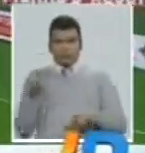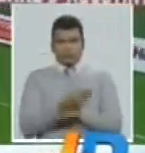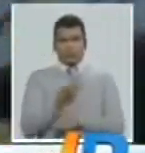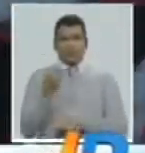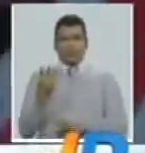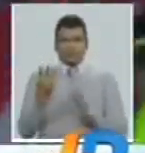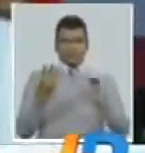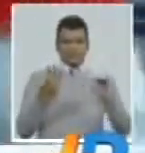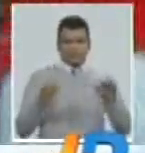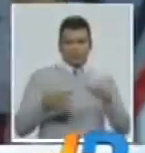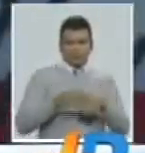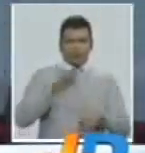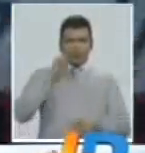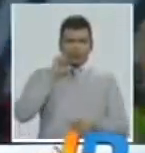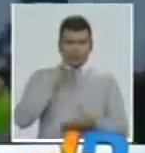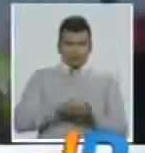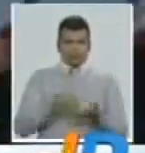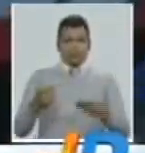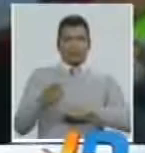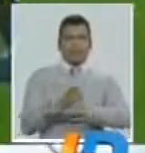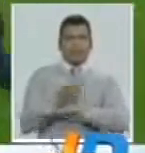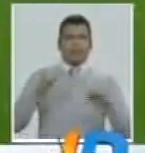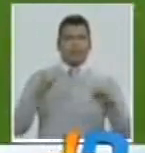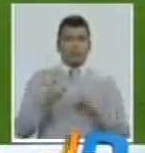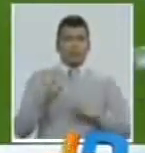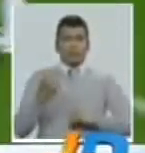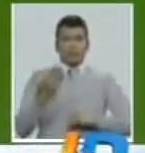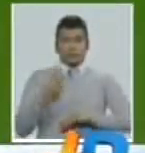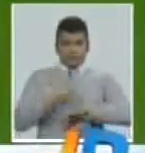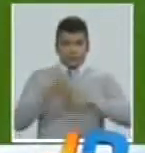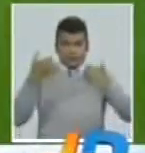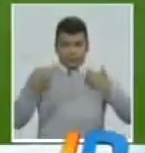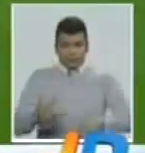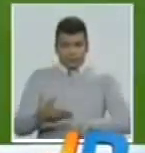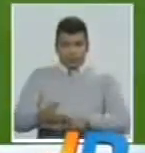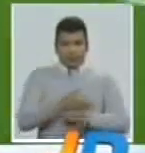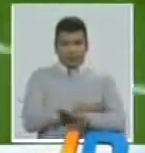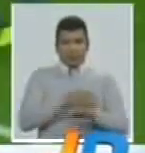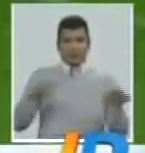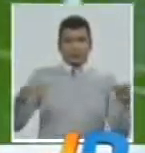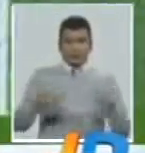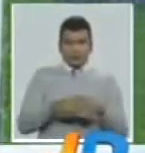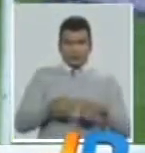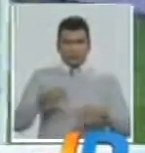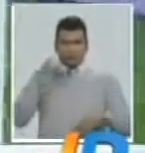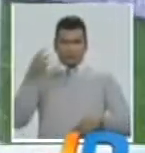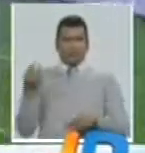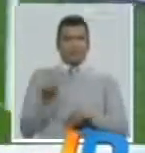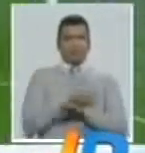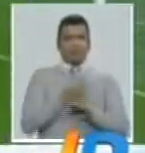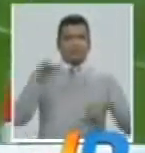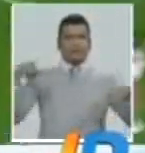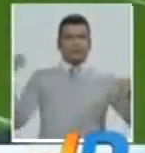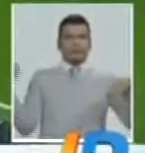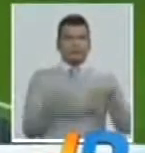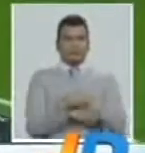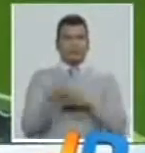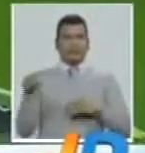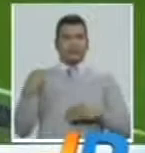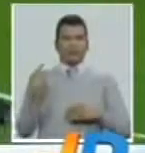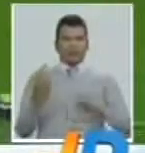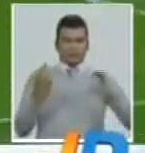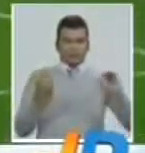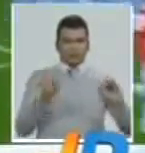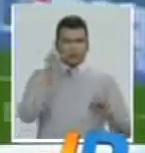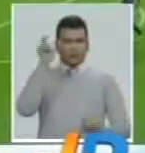al Nacional en el Campín de Bogotá. A tan solo 5 minutos de juego, el cuadro capitalino abre el marcador, Morelo define tras un pase de